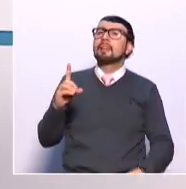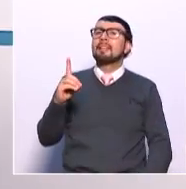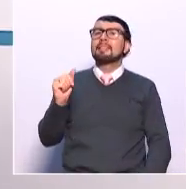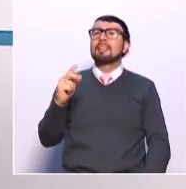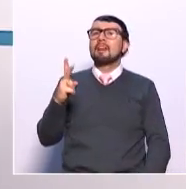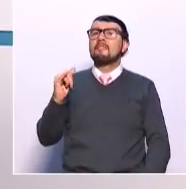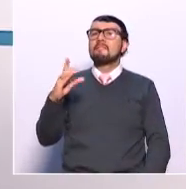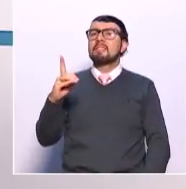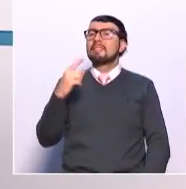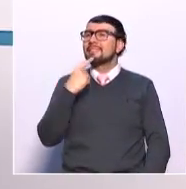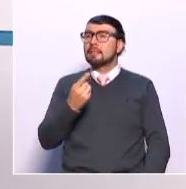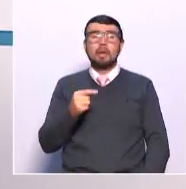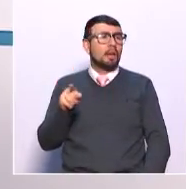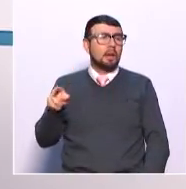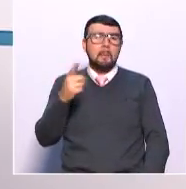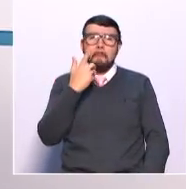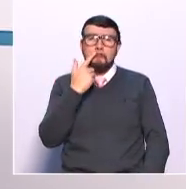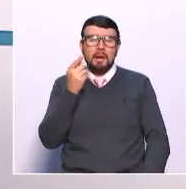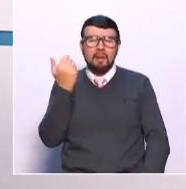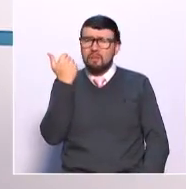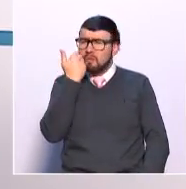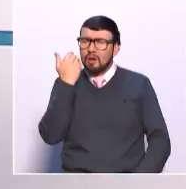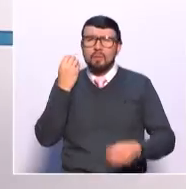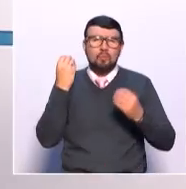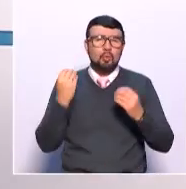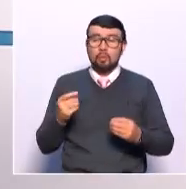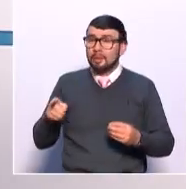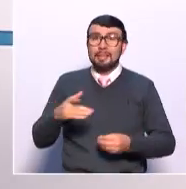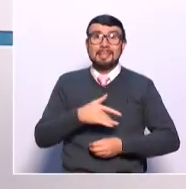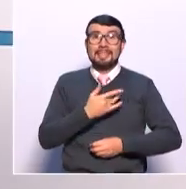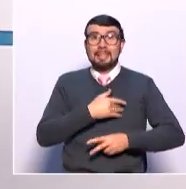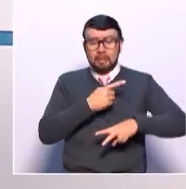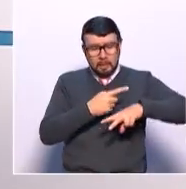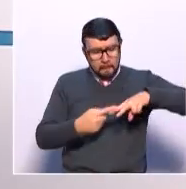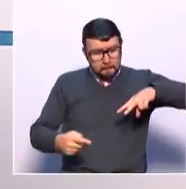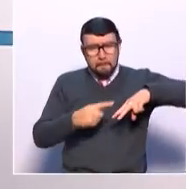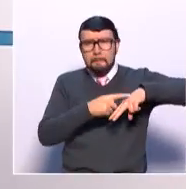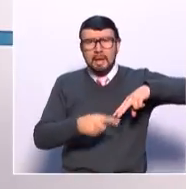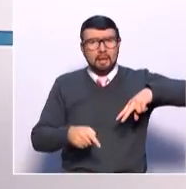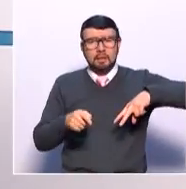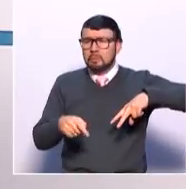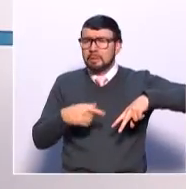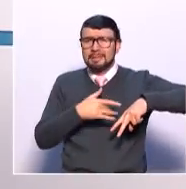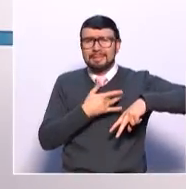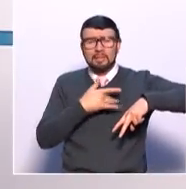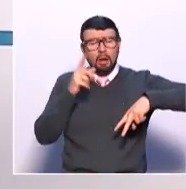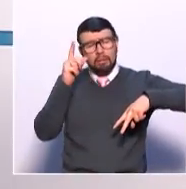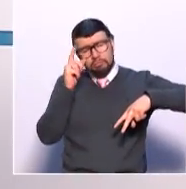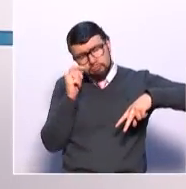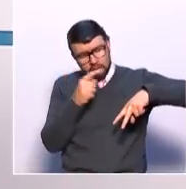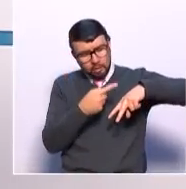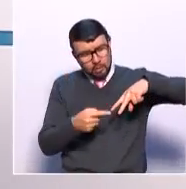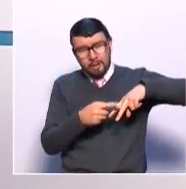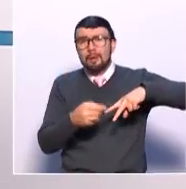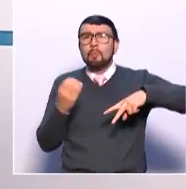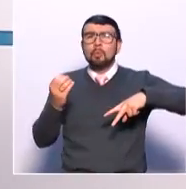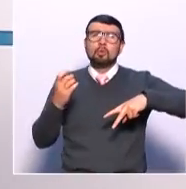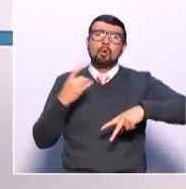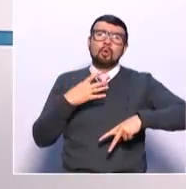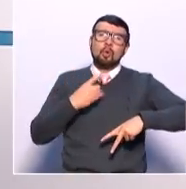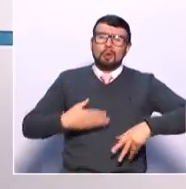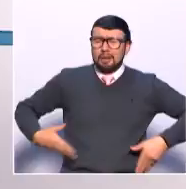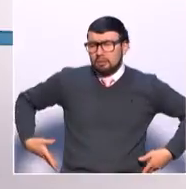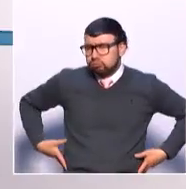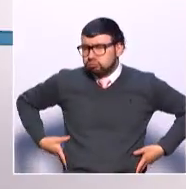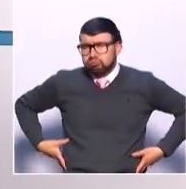tengo mi padre muy enfermo siente las piernas entumecidas y con mucho dolor de cintura le agradezco doctor